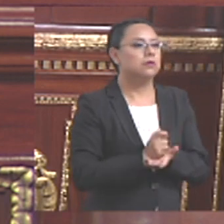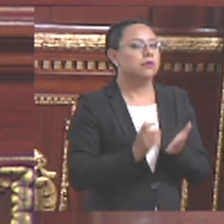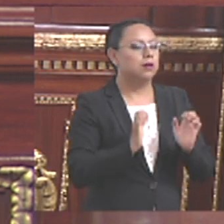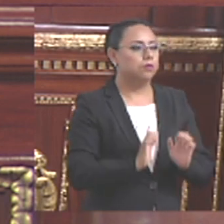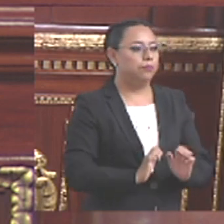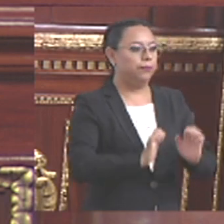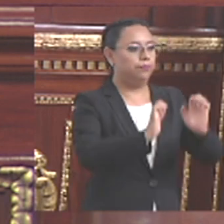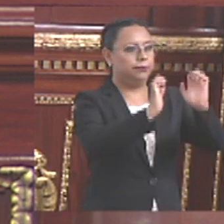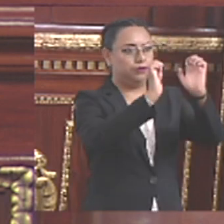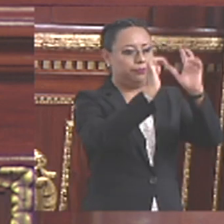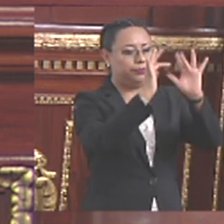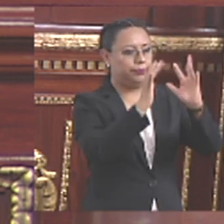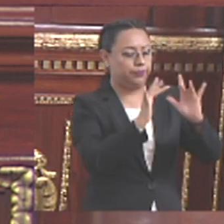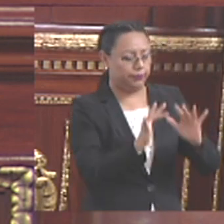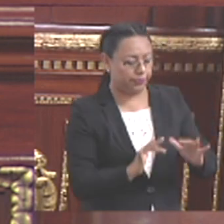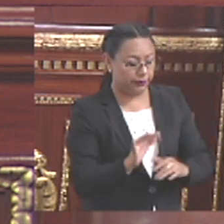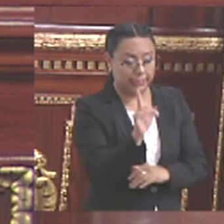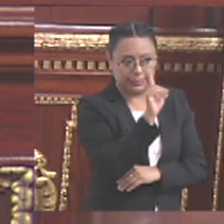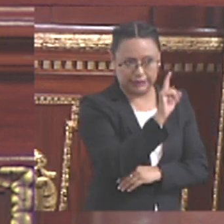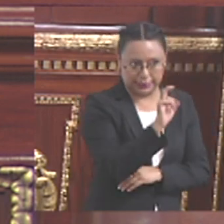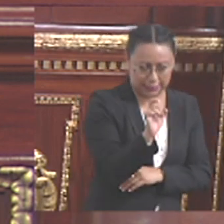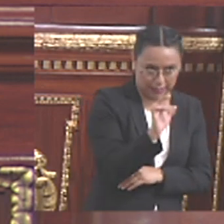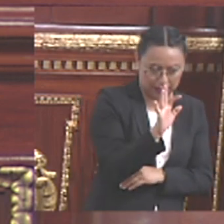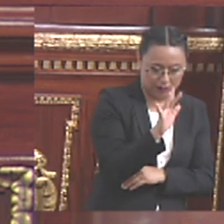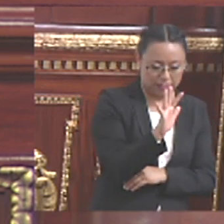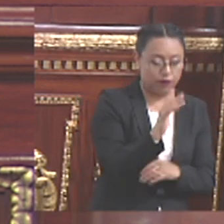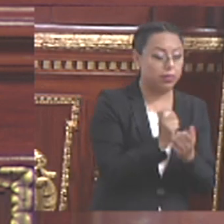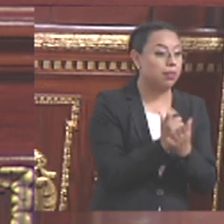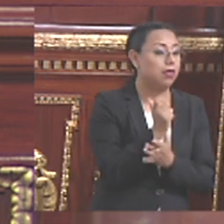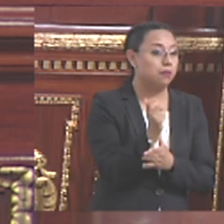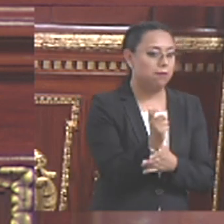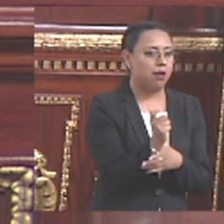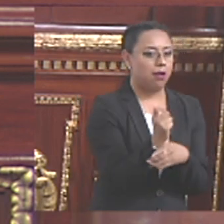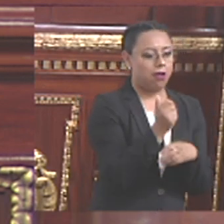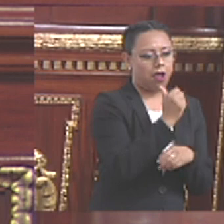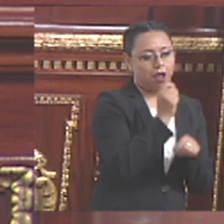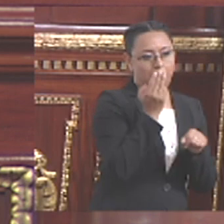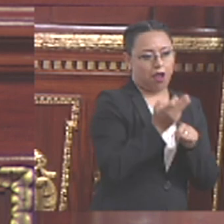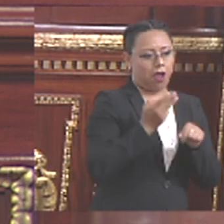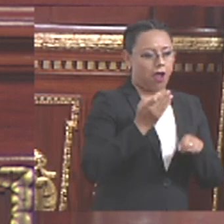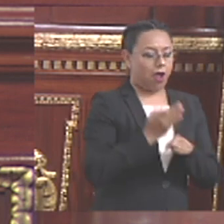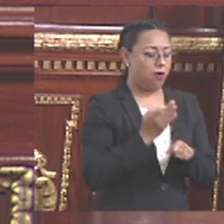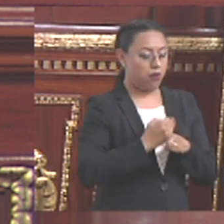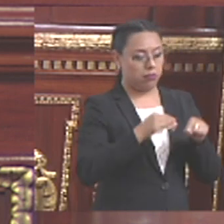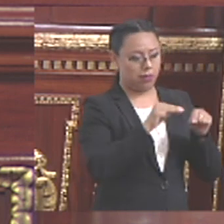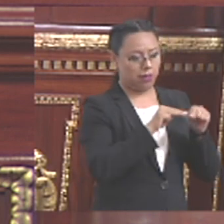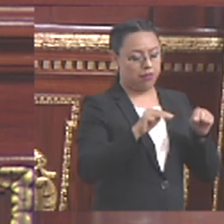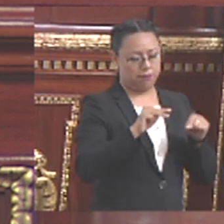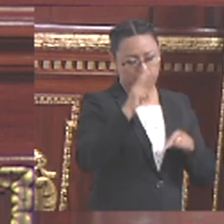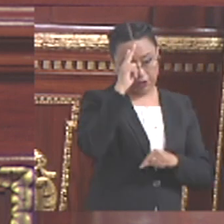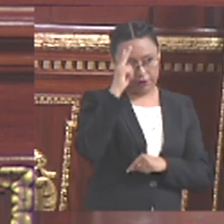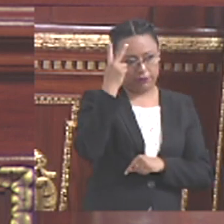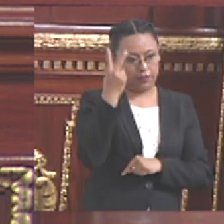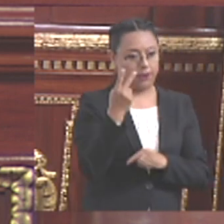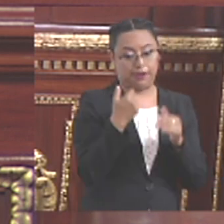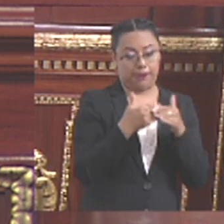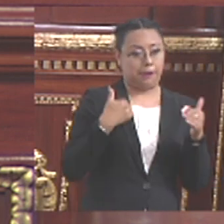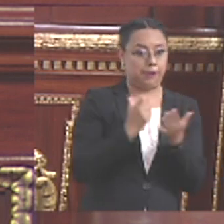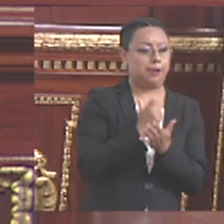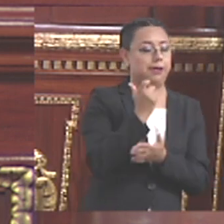de 150 pagan actualmente por metro cuadrado, que se pagaban